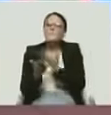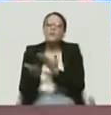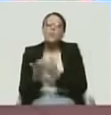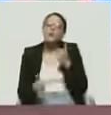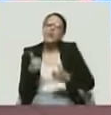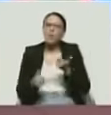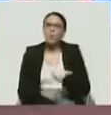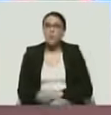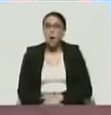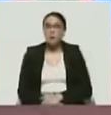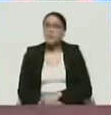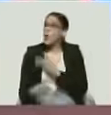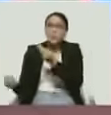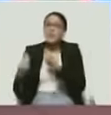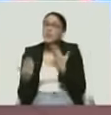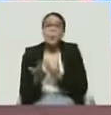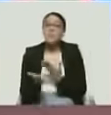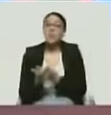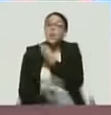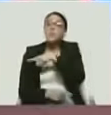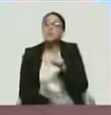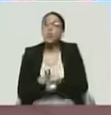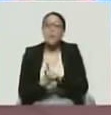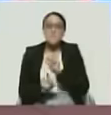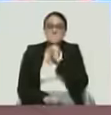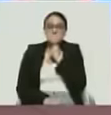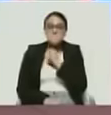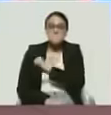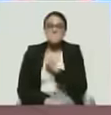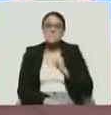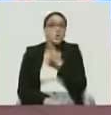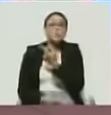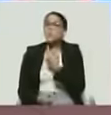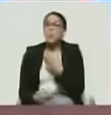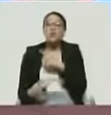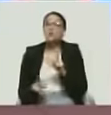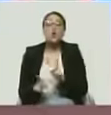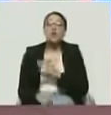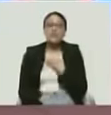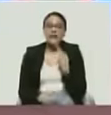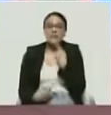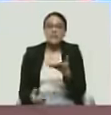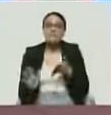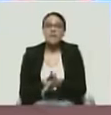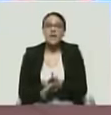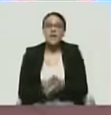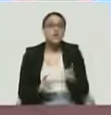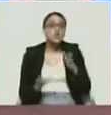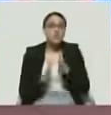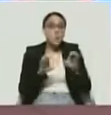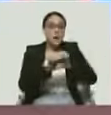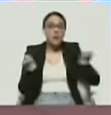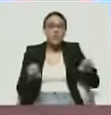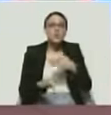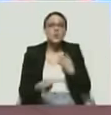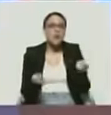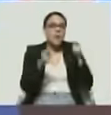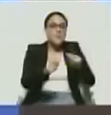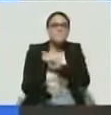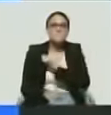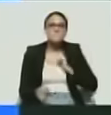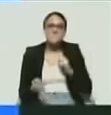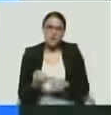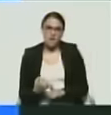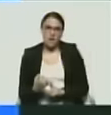pueden presentar al pueblo de Venezuela. No le pueden decir que van a privatizar la educación por completo, no lo van a decir, pero lo van a hacer en el